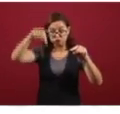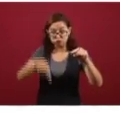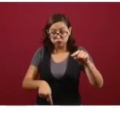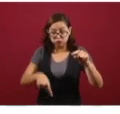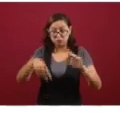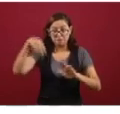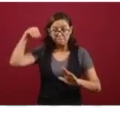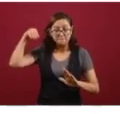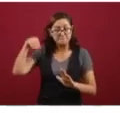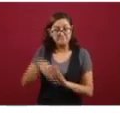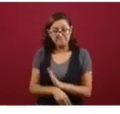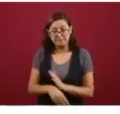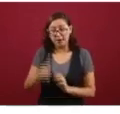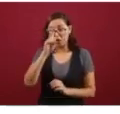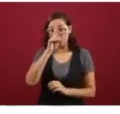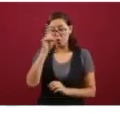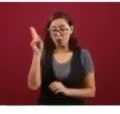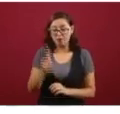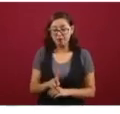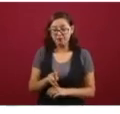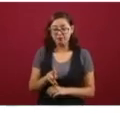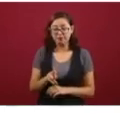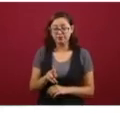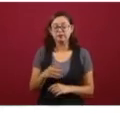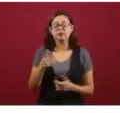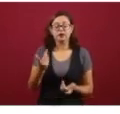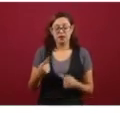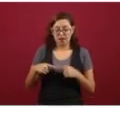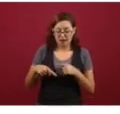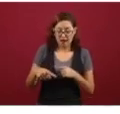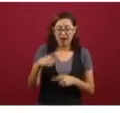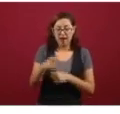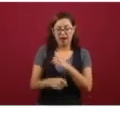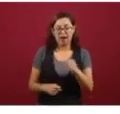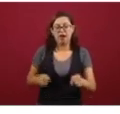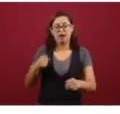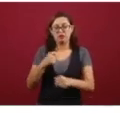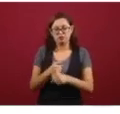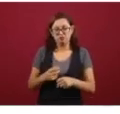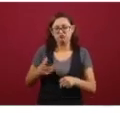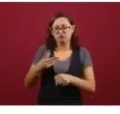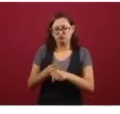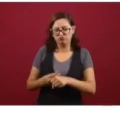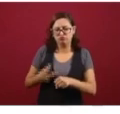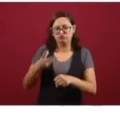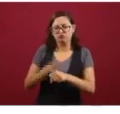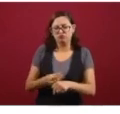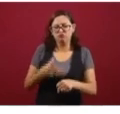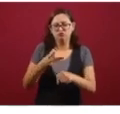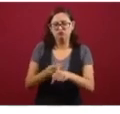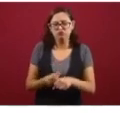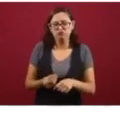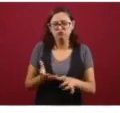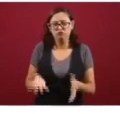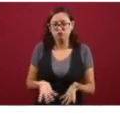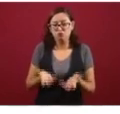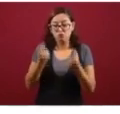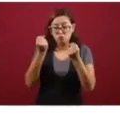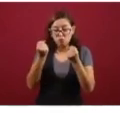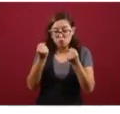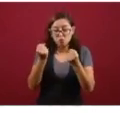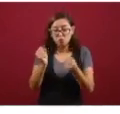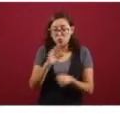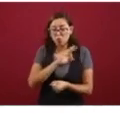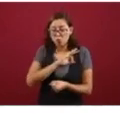en este año, por medio de la recuperación que hemos tenido, se puede mostrar que, a